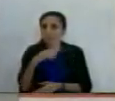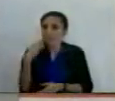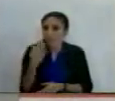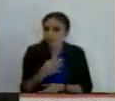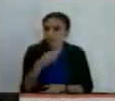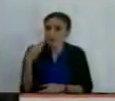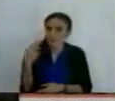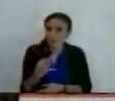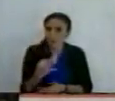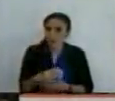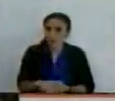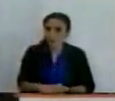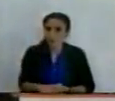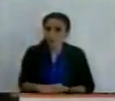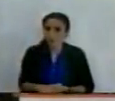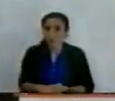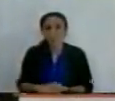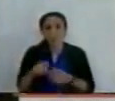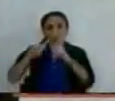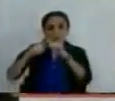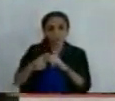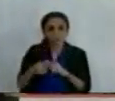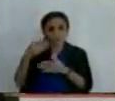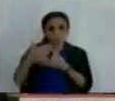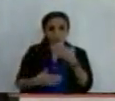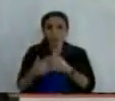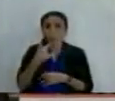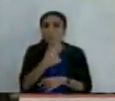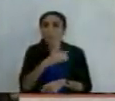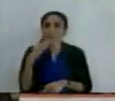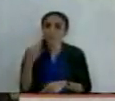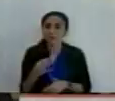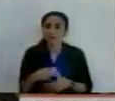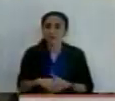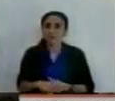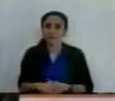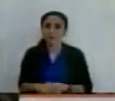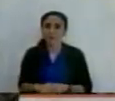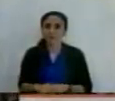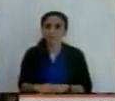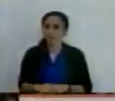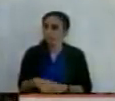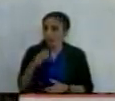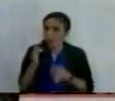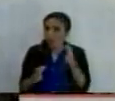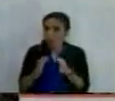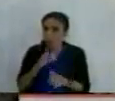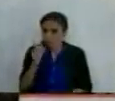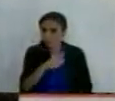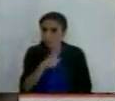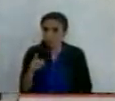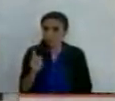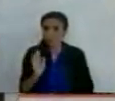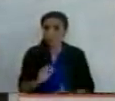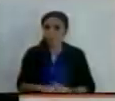a que la indexación se calculada con lo que ellos dijeron como verdad pareciera justo ahora pareciera